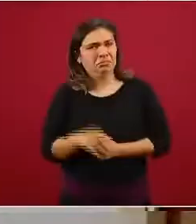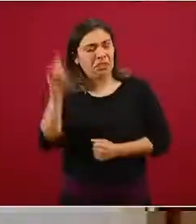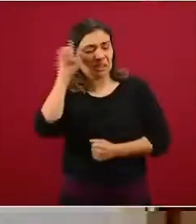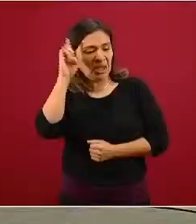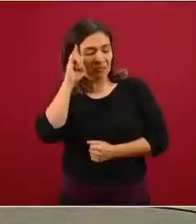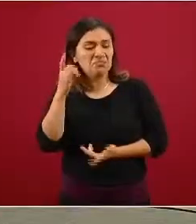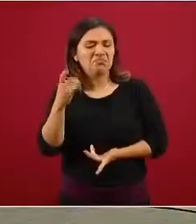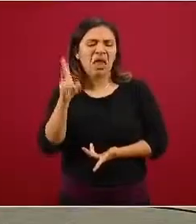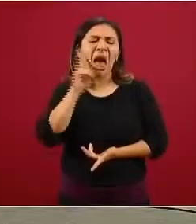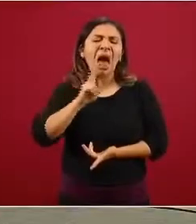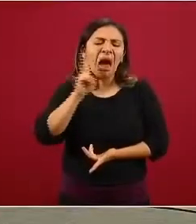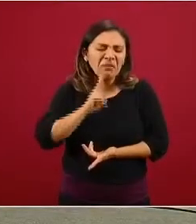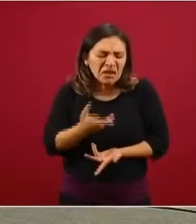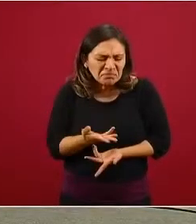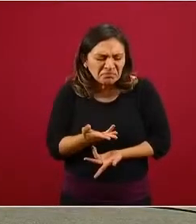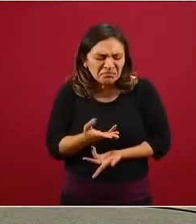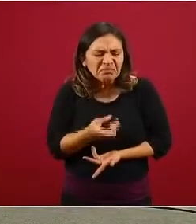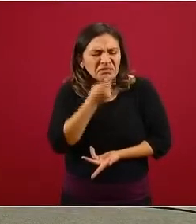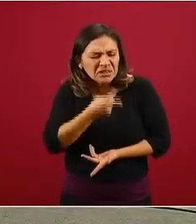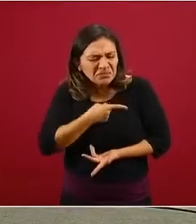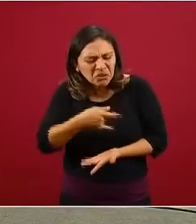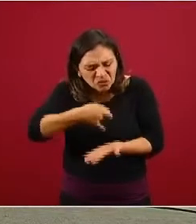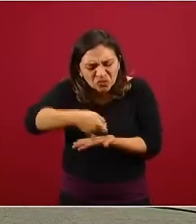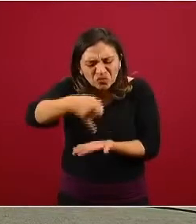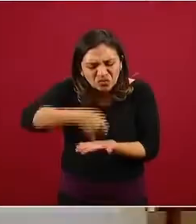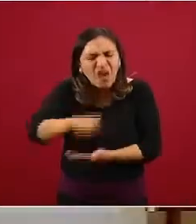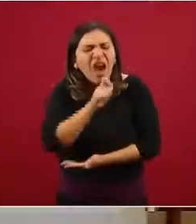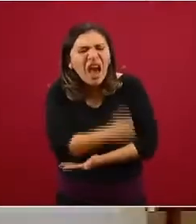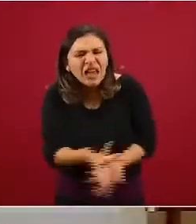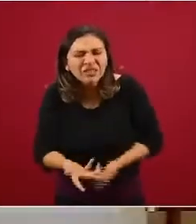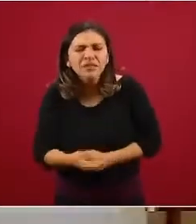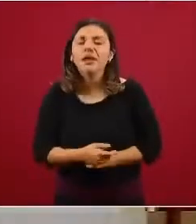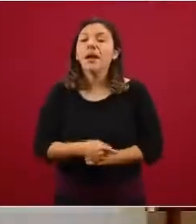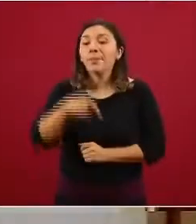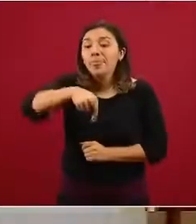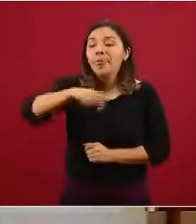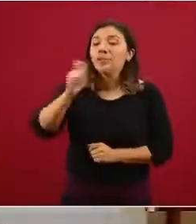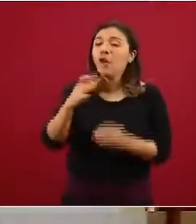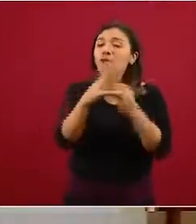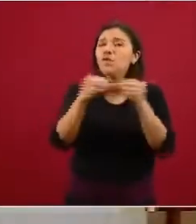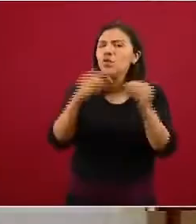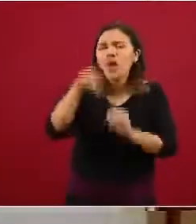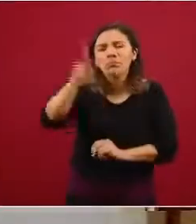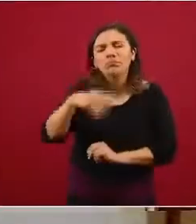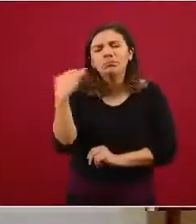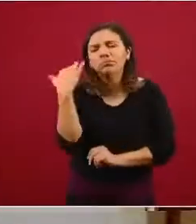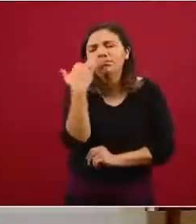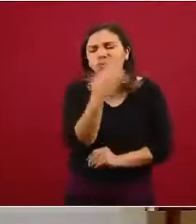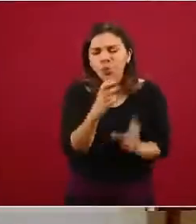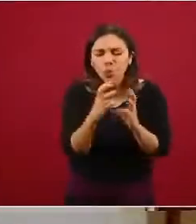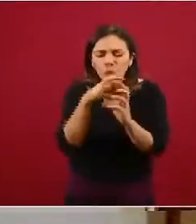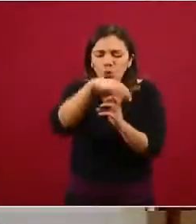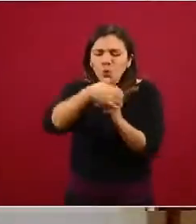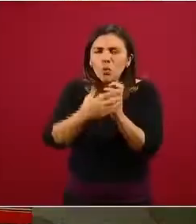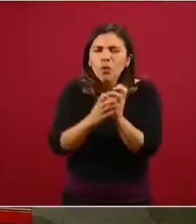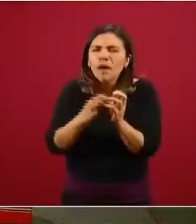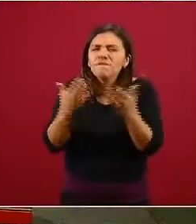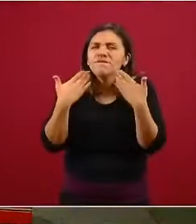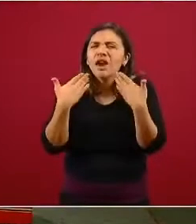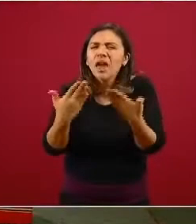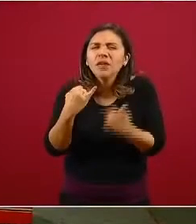Entonces el diablo se interesa y le dice, y bueno, ¿qué estás sembrando? Y le dice, es una fruta deliciosa, redondita,